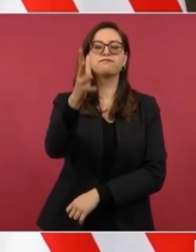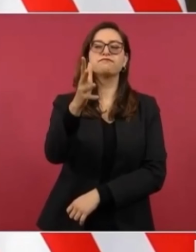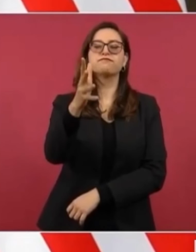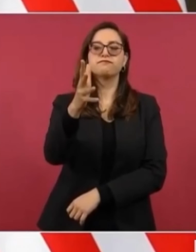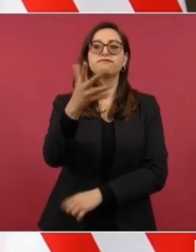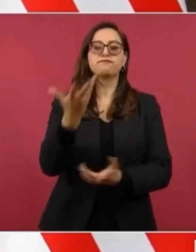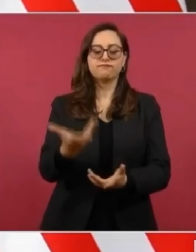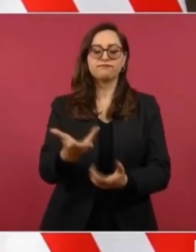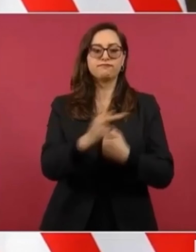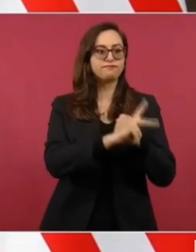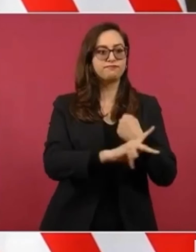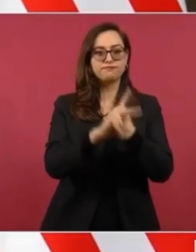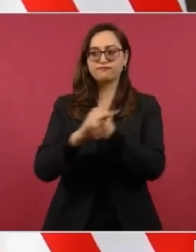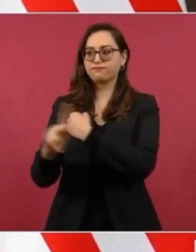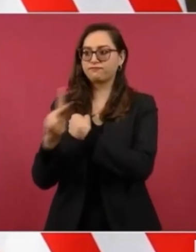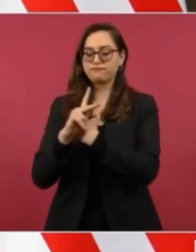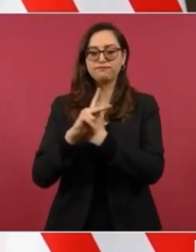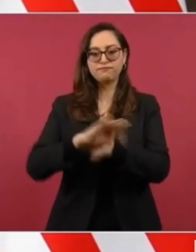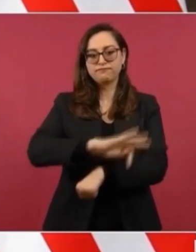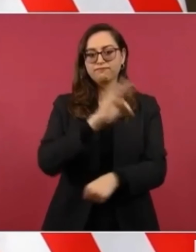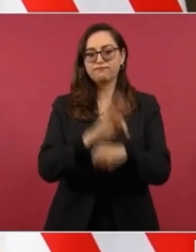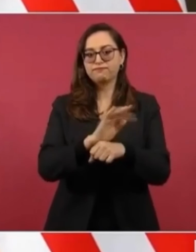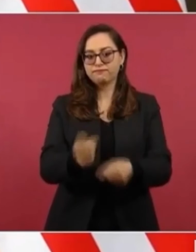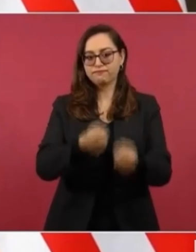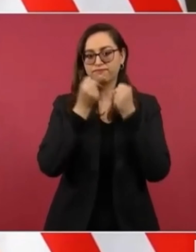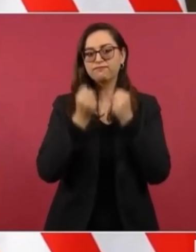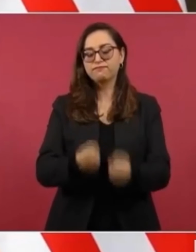para nuestros pueblos. Y